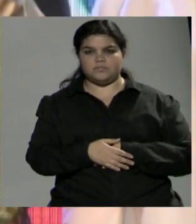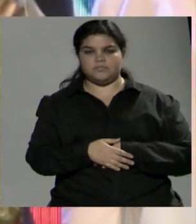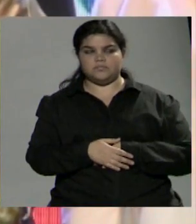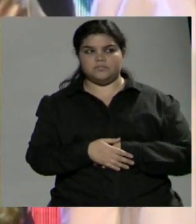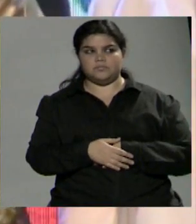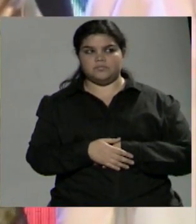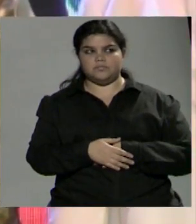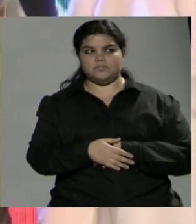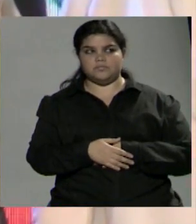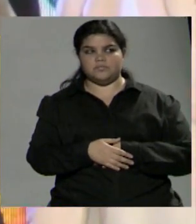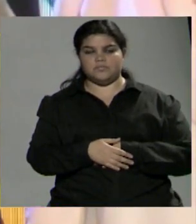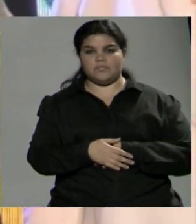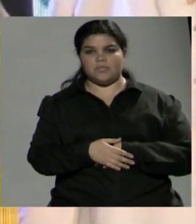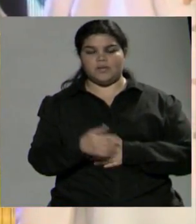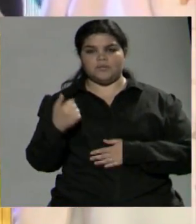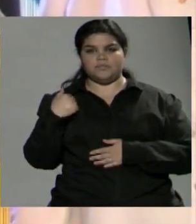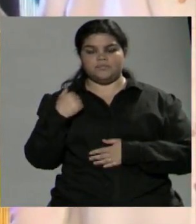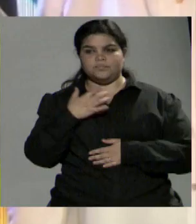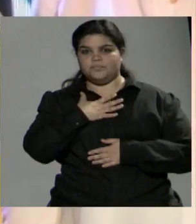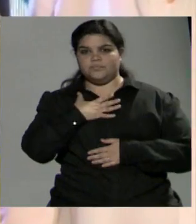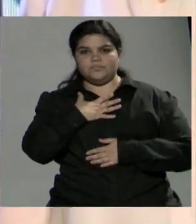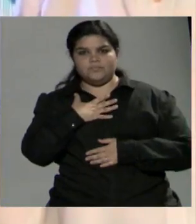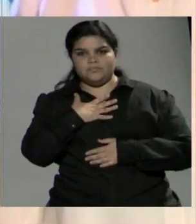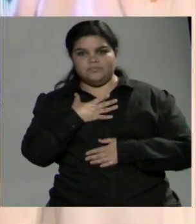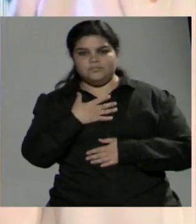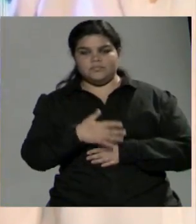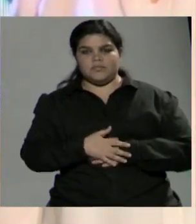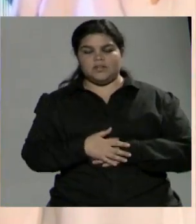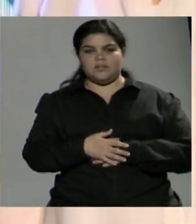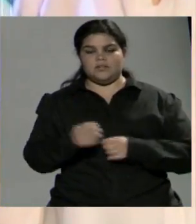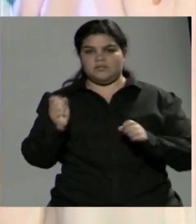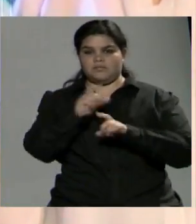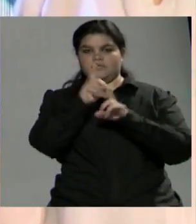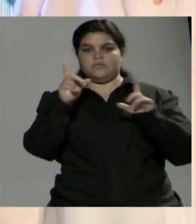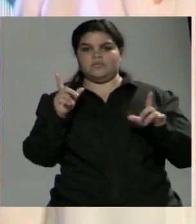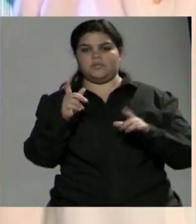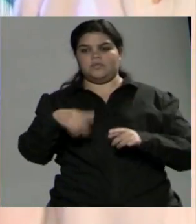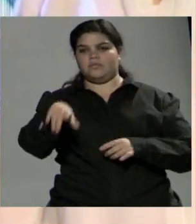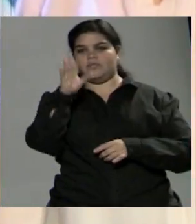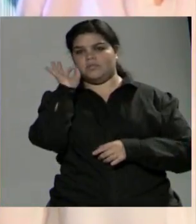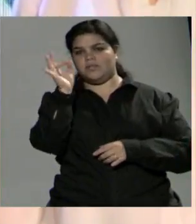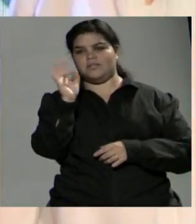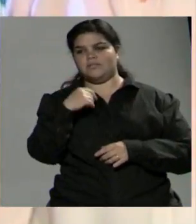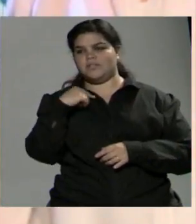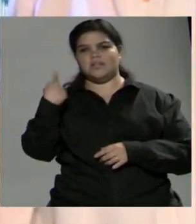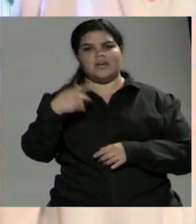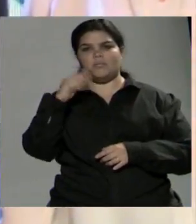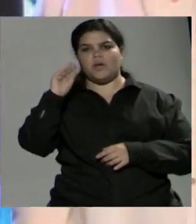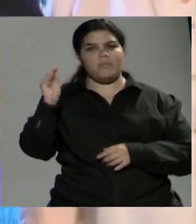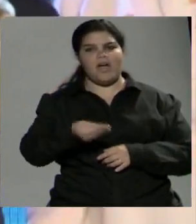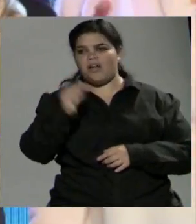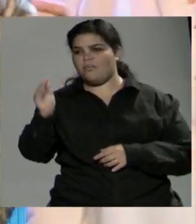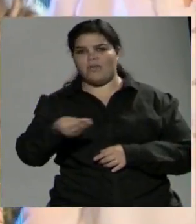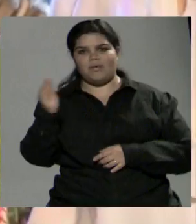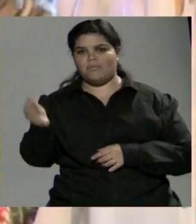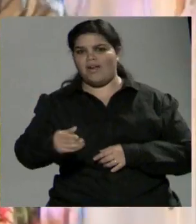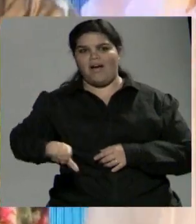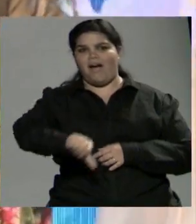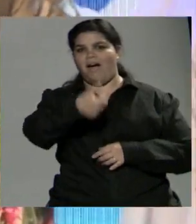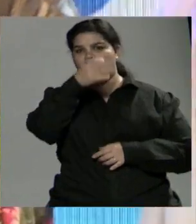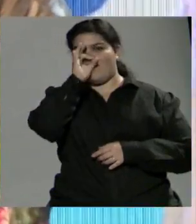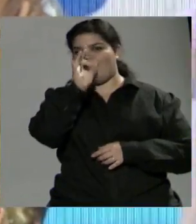Yo estoy un poco conmovida y un poco azorada. Ustedes saben que yo estoy acostumbrada a perder, no a ganar.